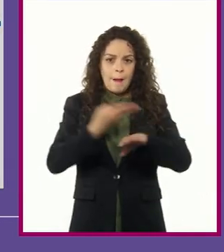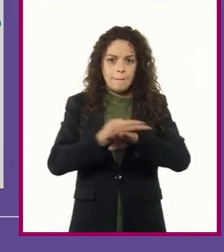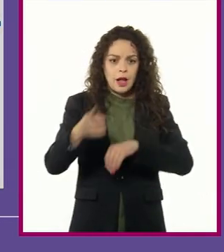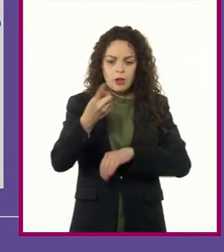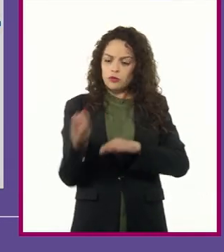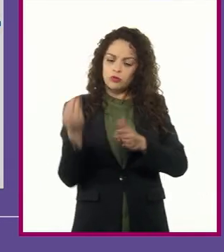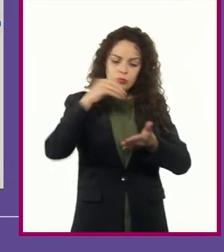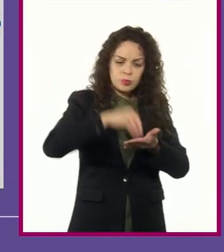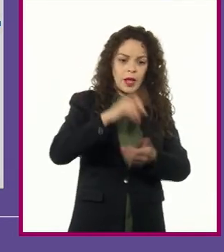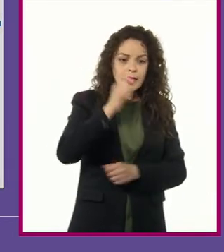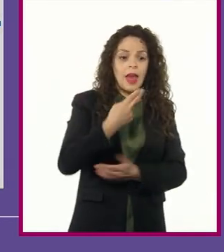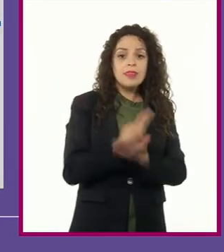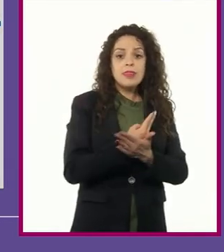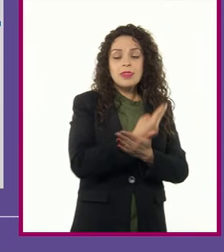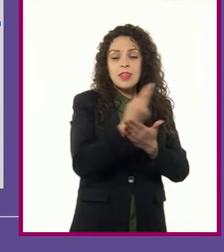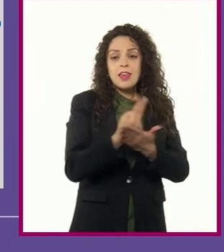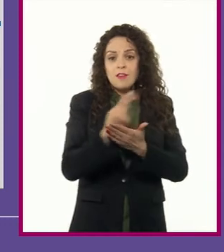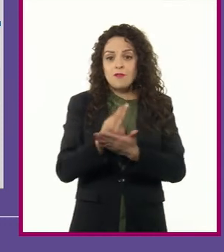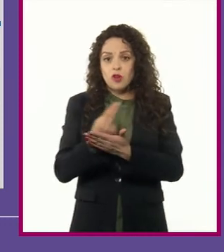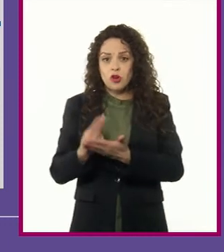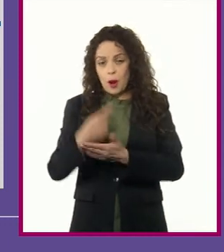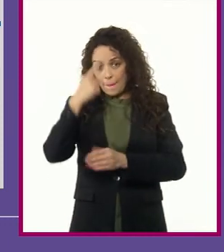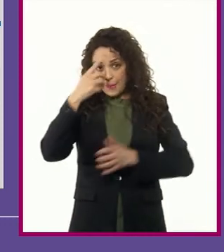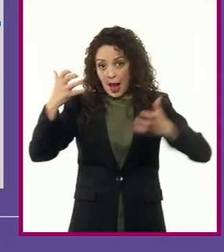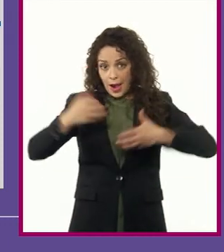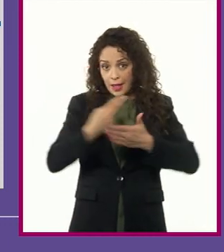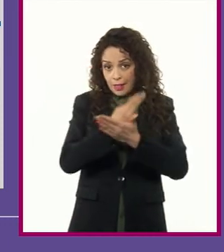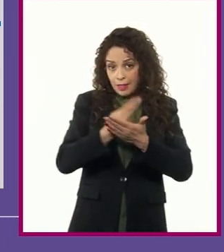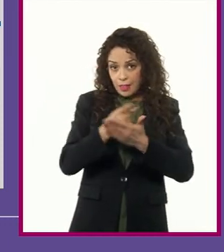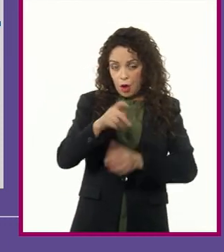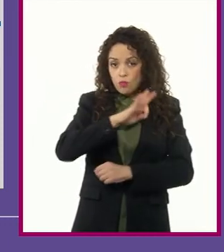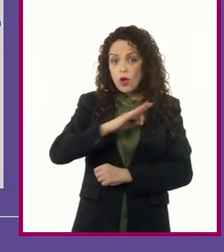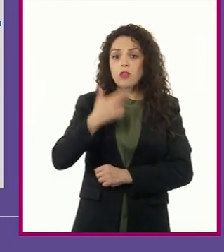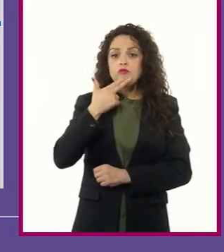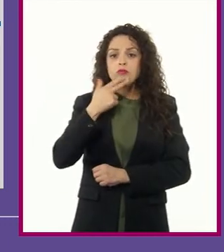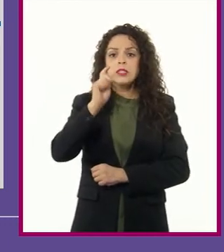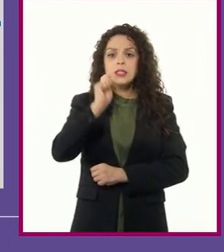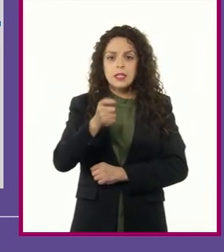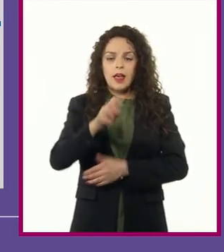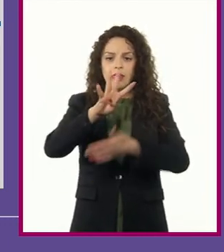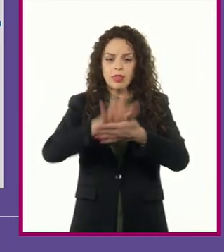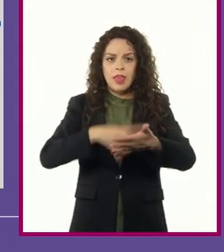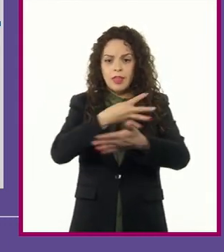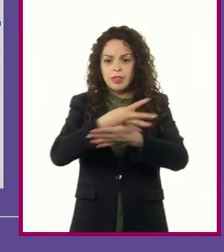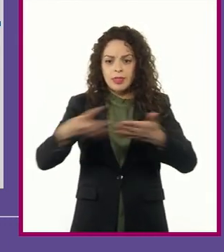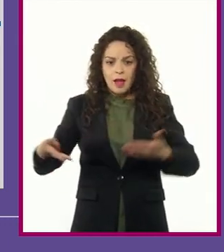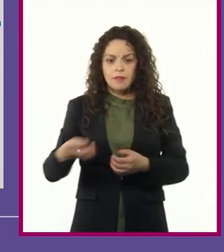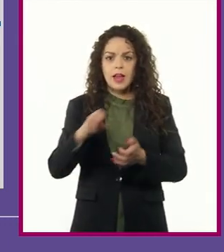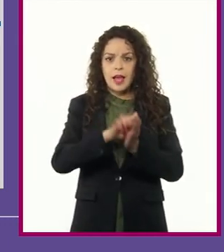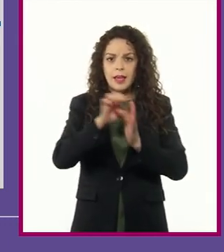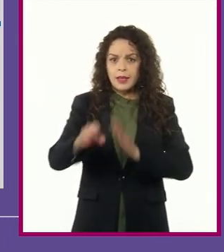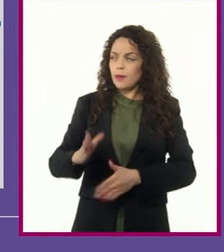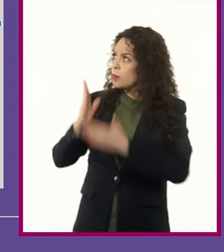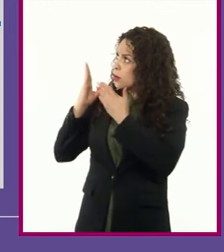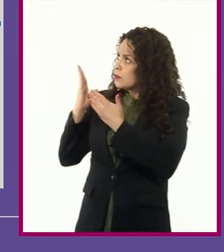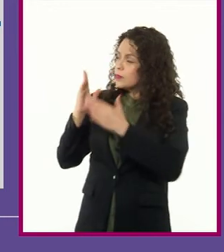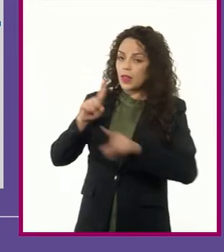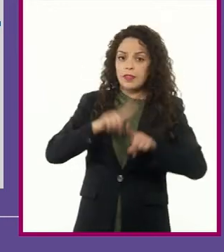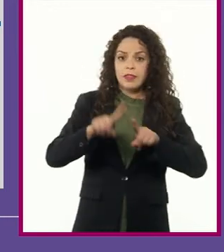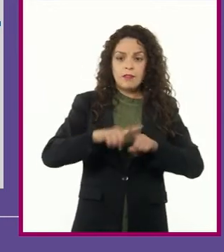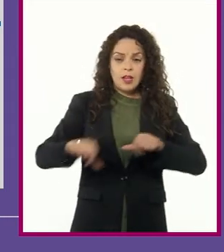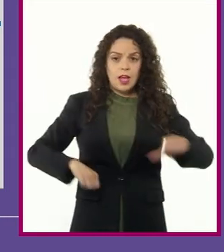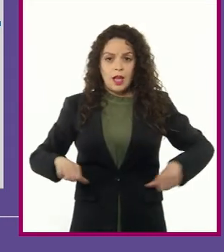un dibujo. Para orientarse en la elaboración de su dibujo, pueden utilizar una tabla en la que especifiquen las acciones democráticas